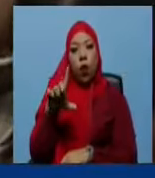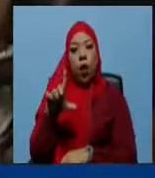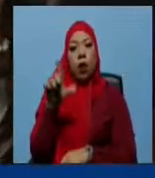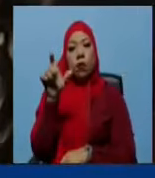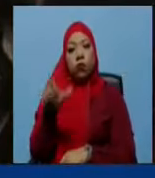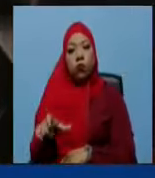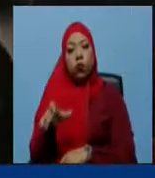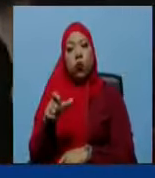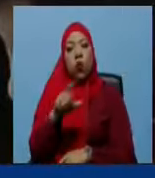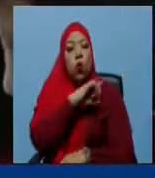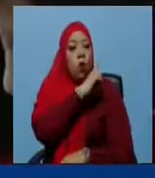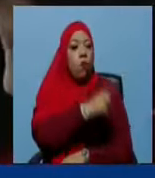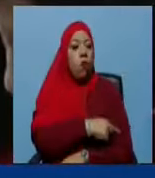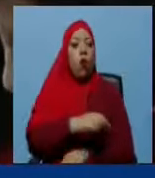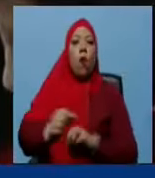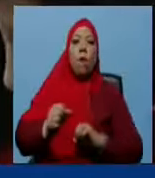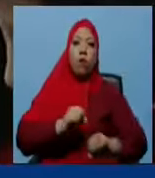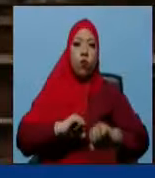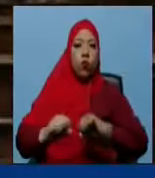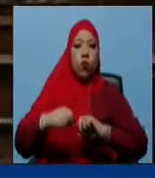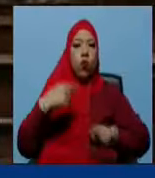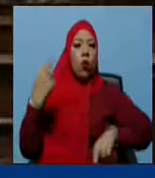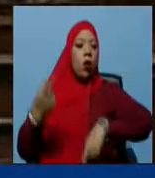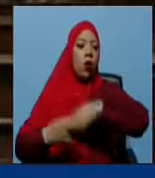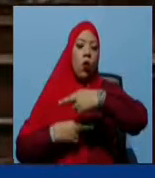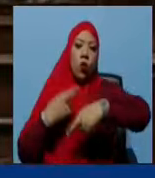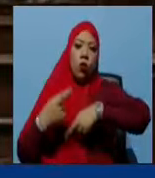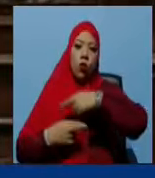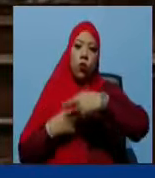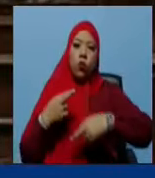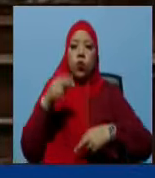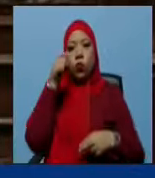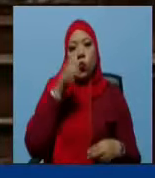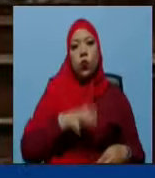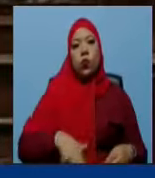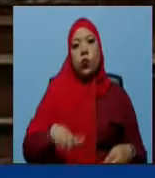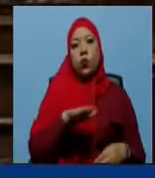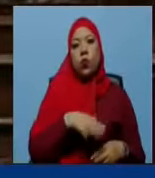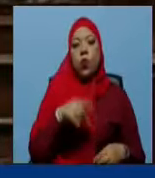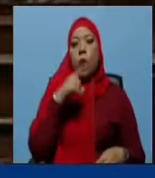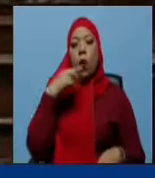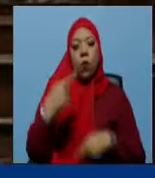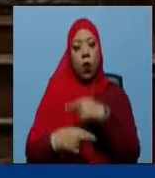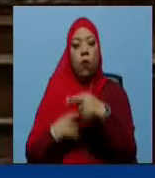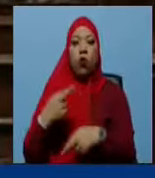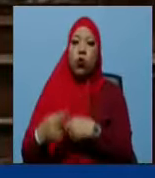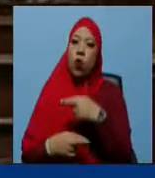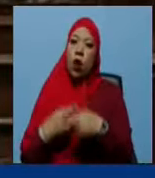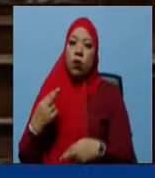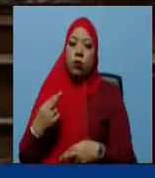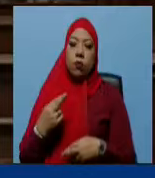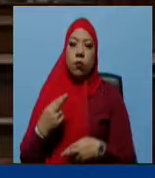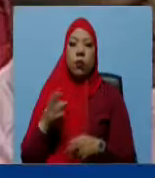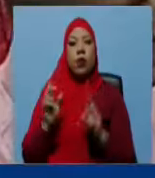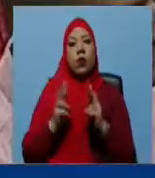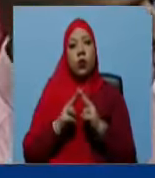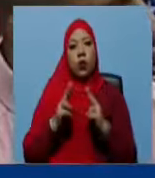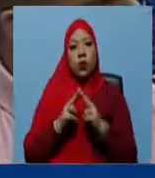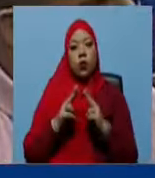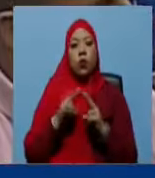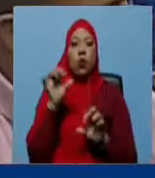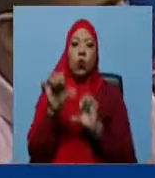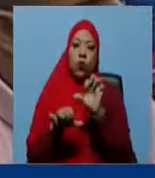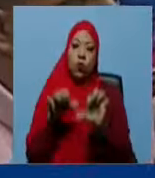y el poderoso movimiento revolucionario, el movimiento más revolucionario que se conozca en ese